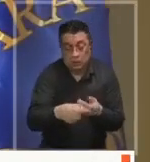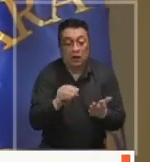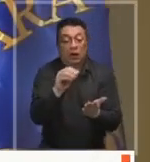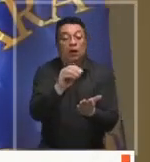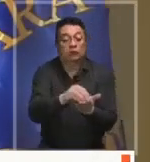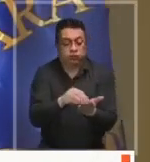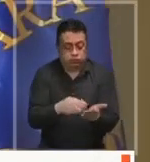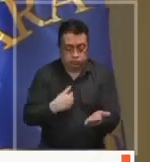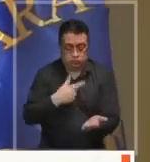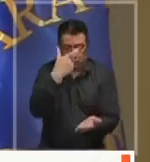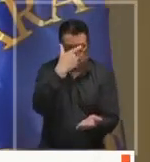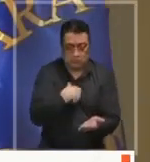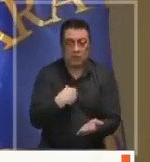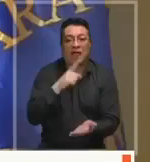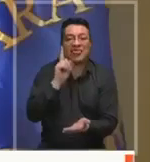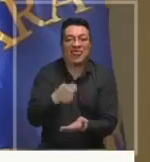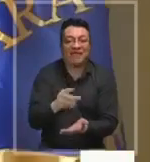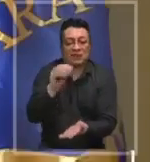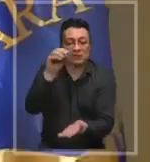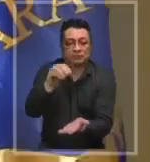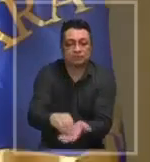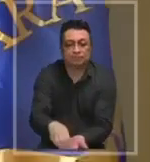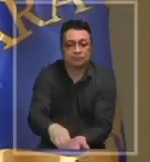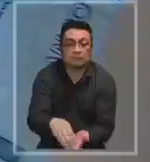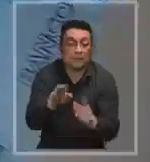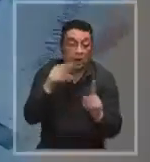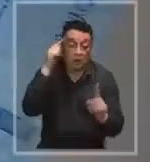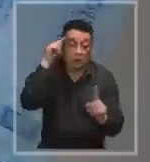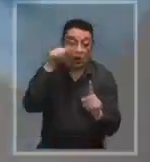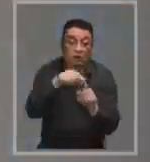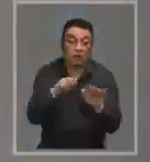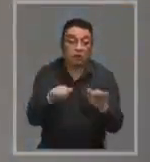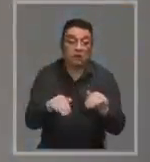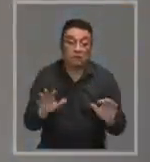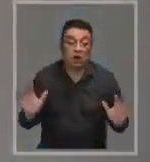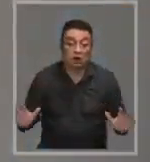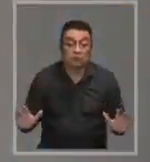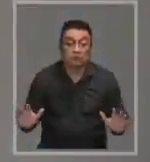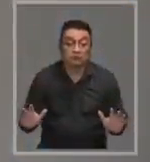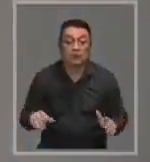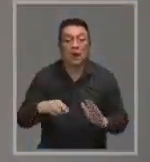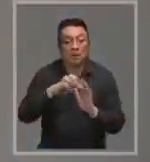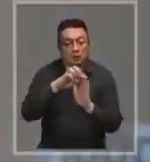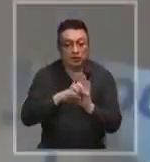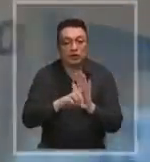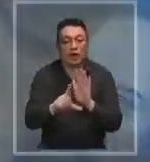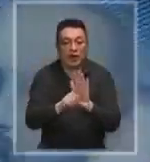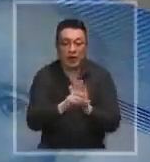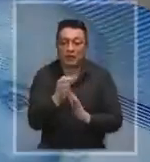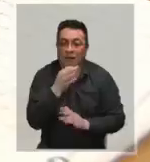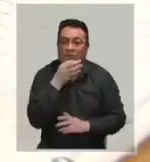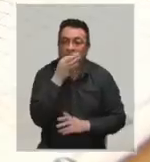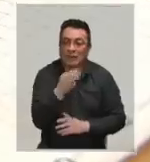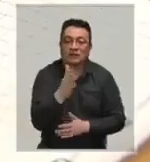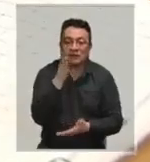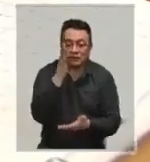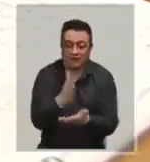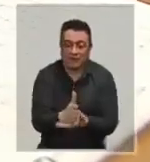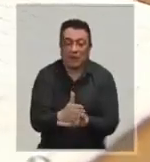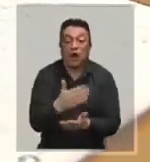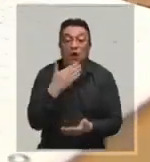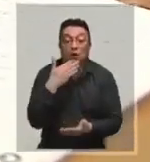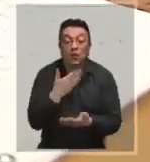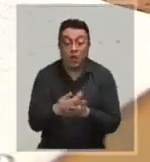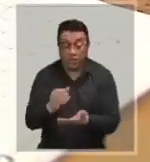del comprador. ¿Se logra el mismo propósito? El proyecto de ley dice que se tendrá que hacer eso cuando las compras en